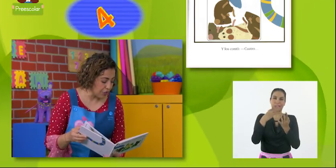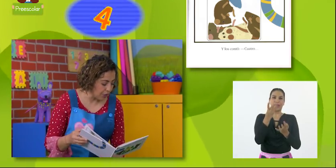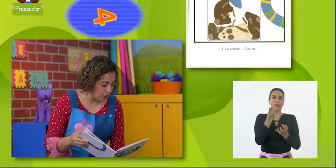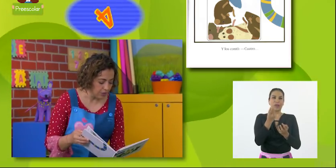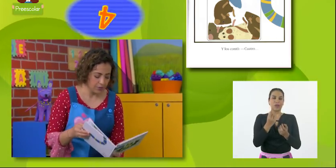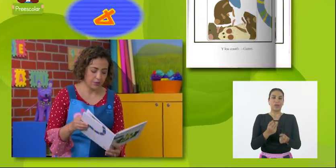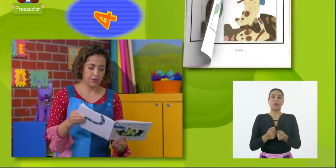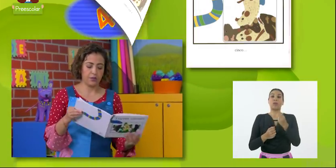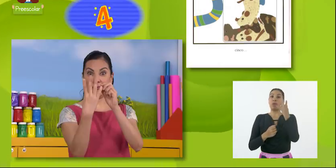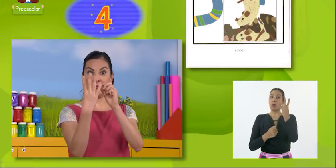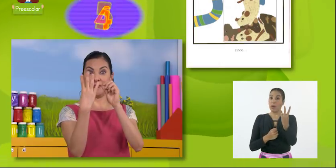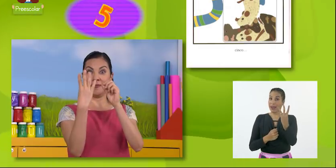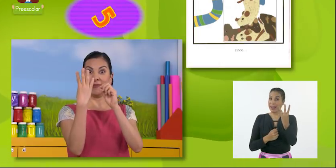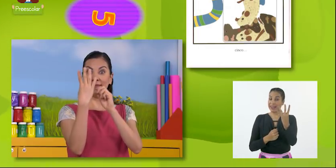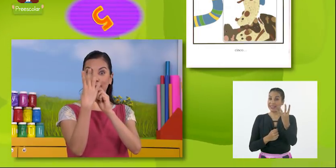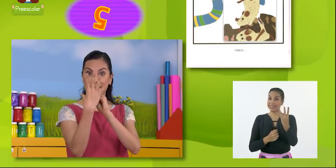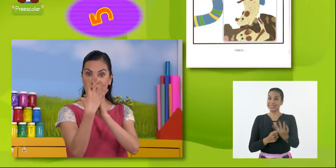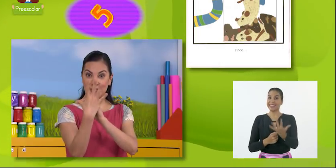Cuatro,